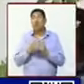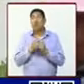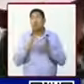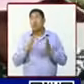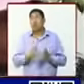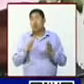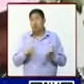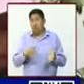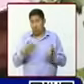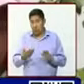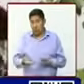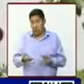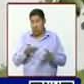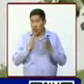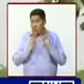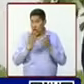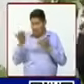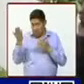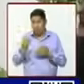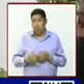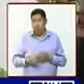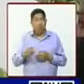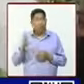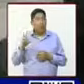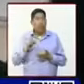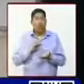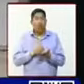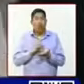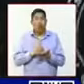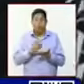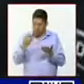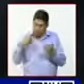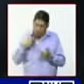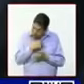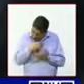se mueren y que vengan a hablar con los pacientes, no con los doctores.